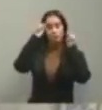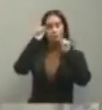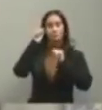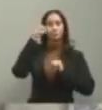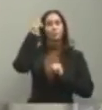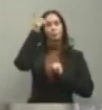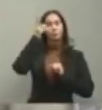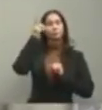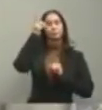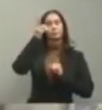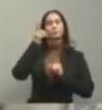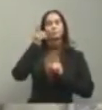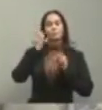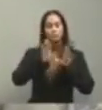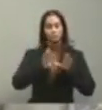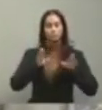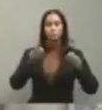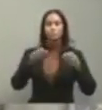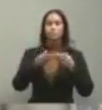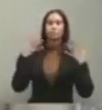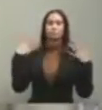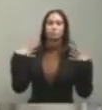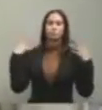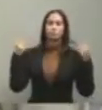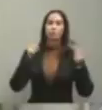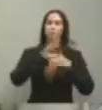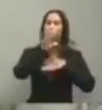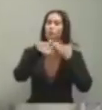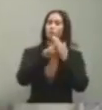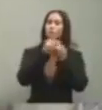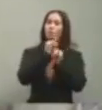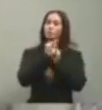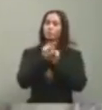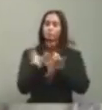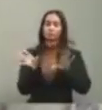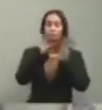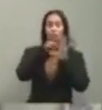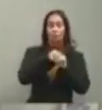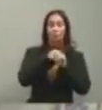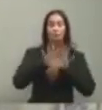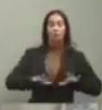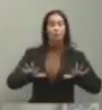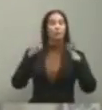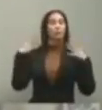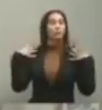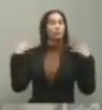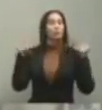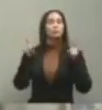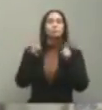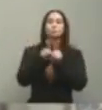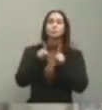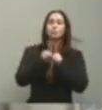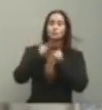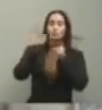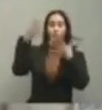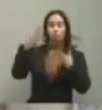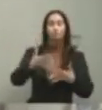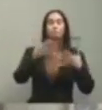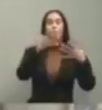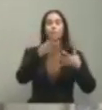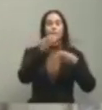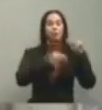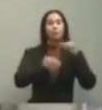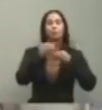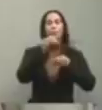republica con el sector salud con todas las instituciones vinculadas al sector salud y también contamos la presencia de la organización